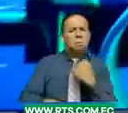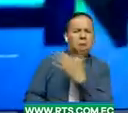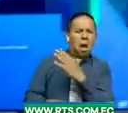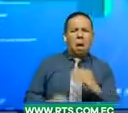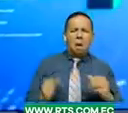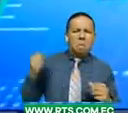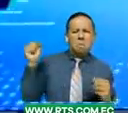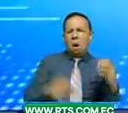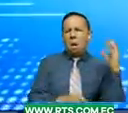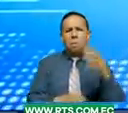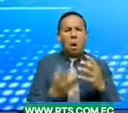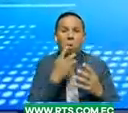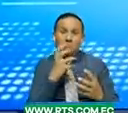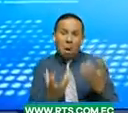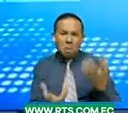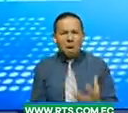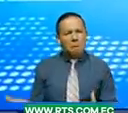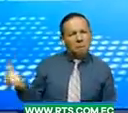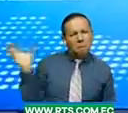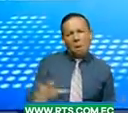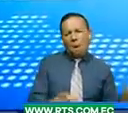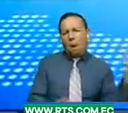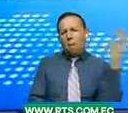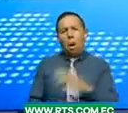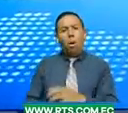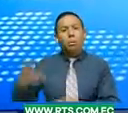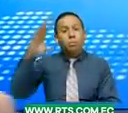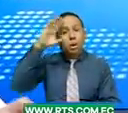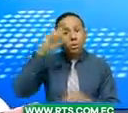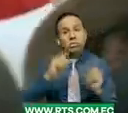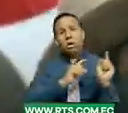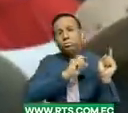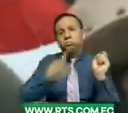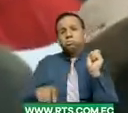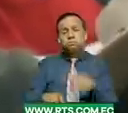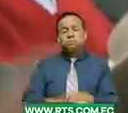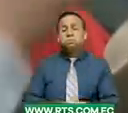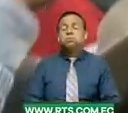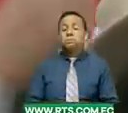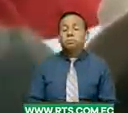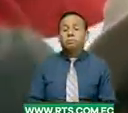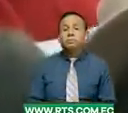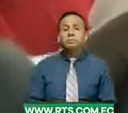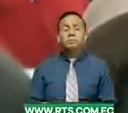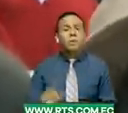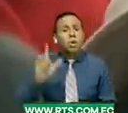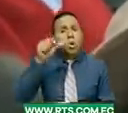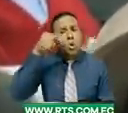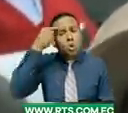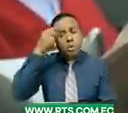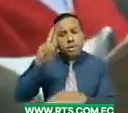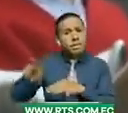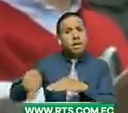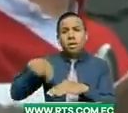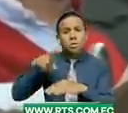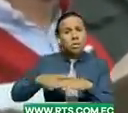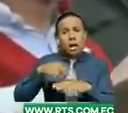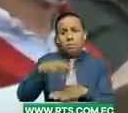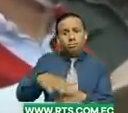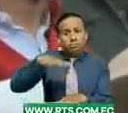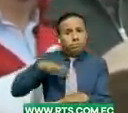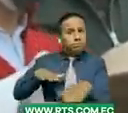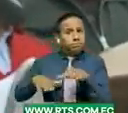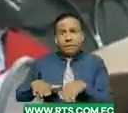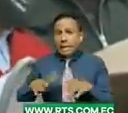para arremeter contra los uniformados. Si el gobierno nacional no retrocede en